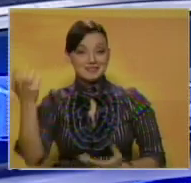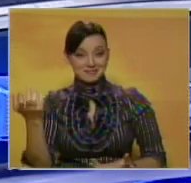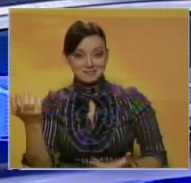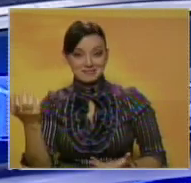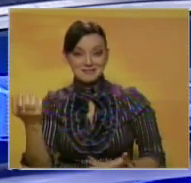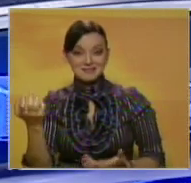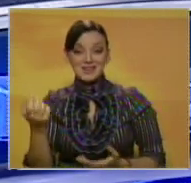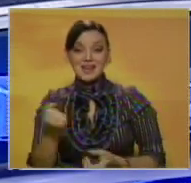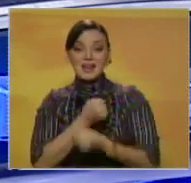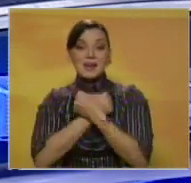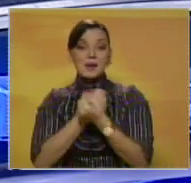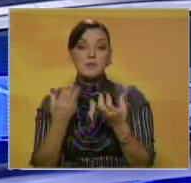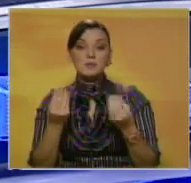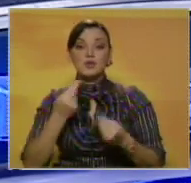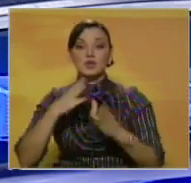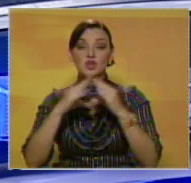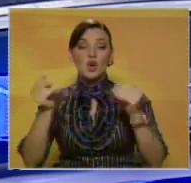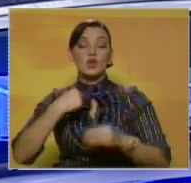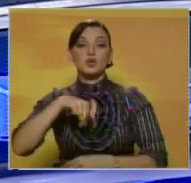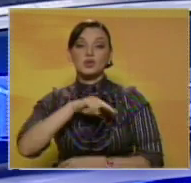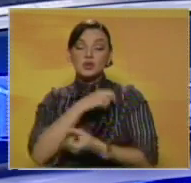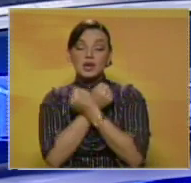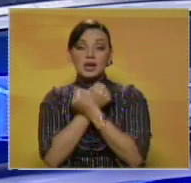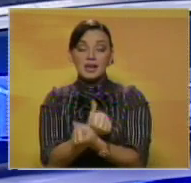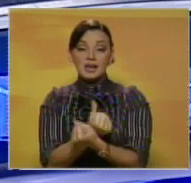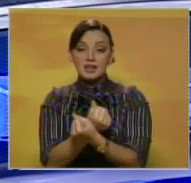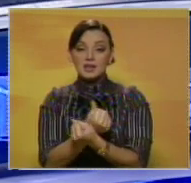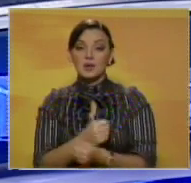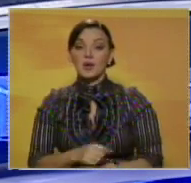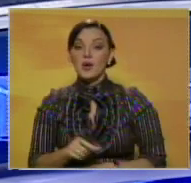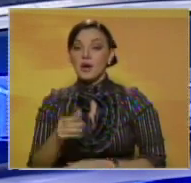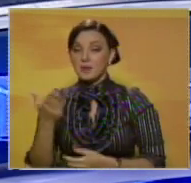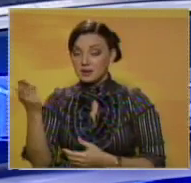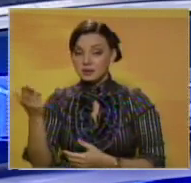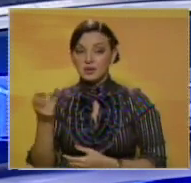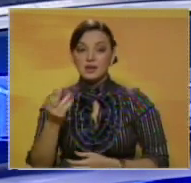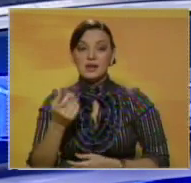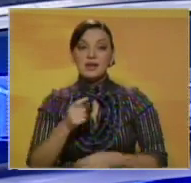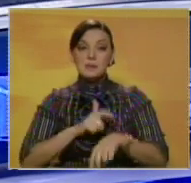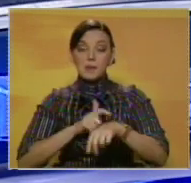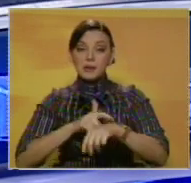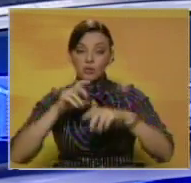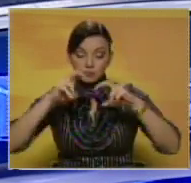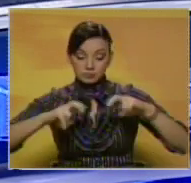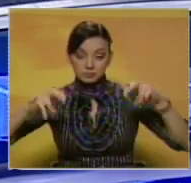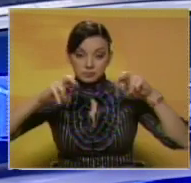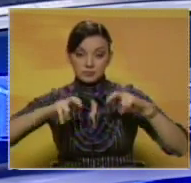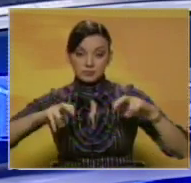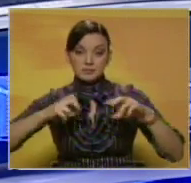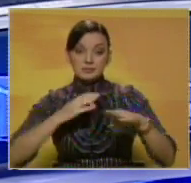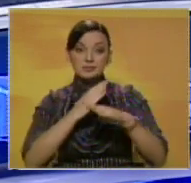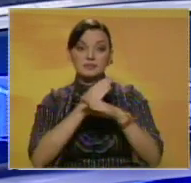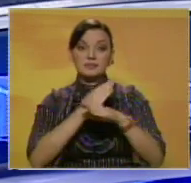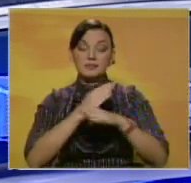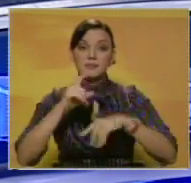Sí. Así es, tan querido por todos nosotros, sin duda alguna. Es momento de realizar una nueva pausa. En instantes, Diego Rizquez